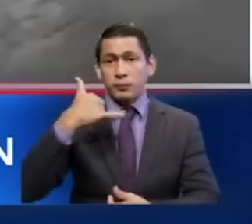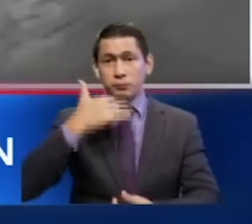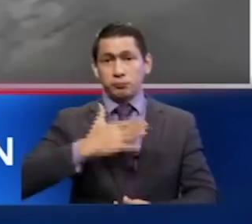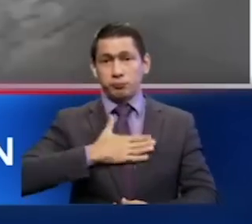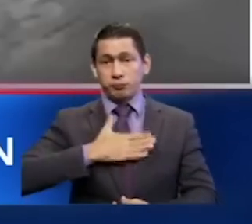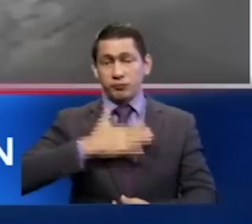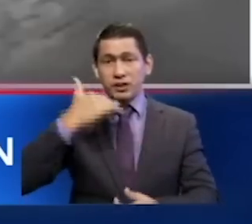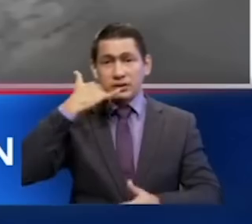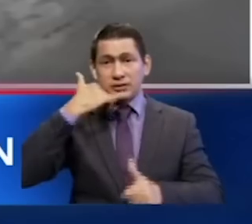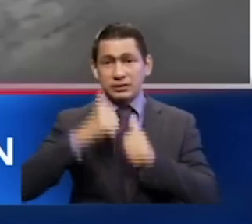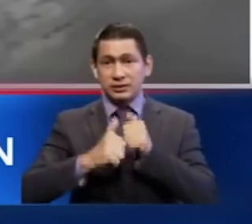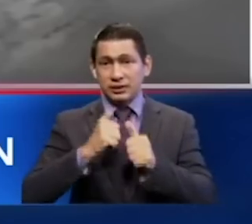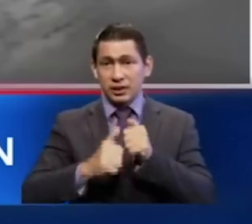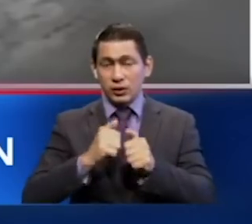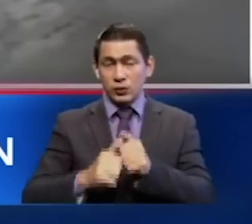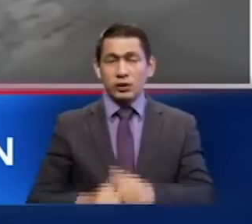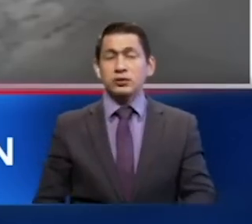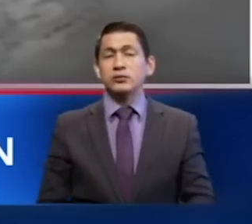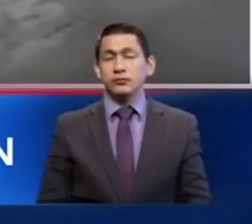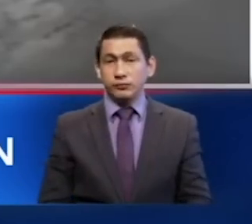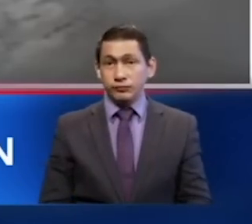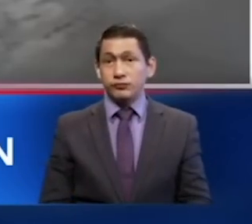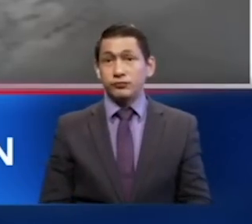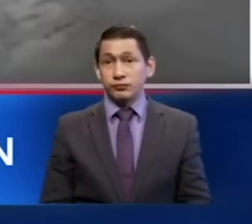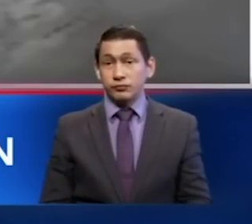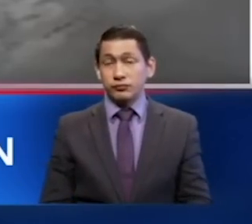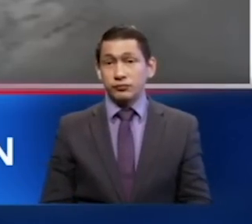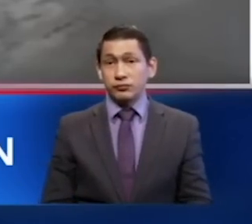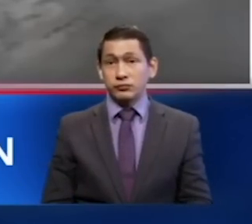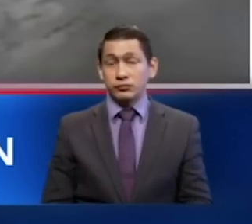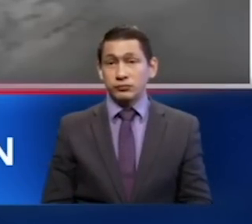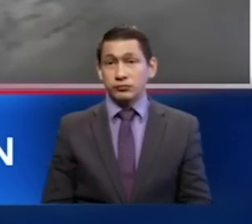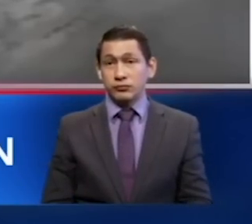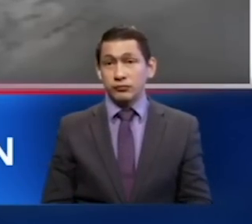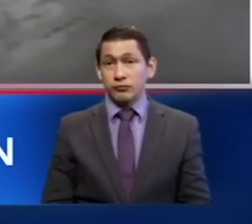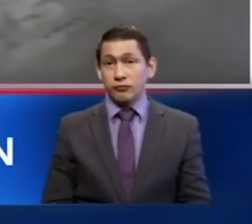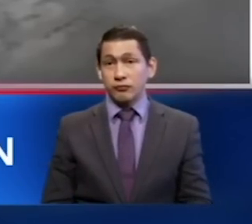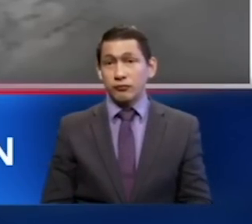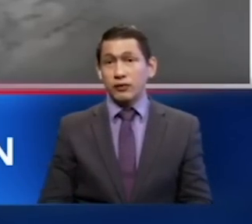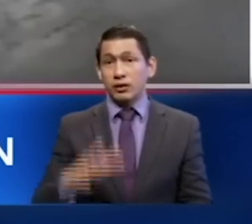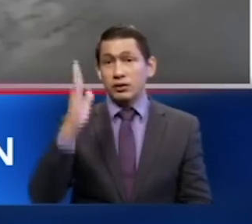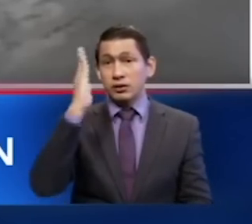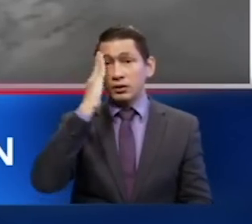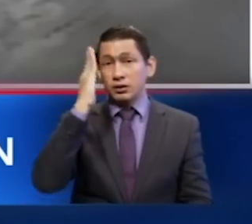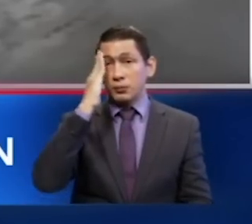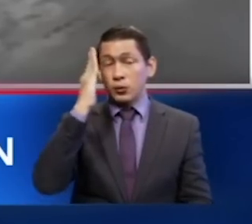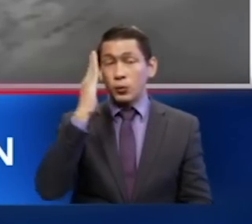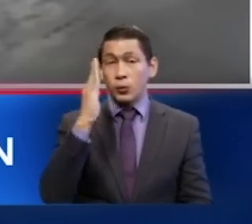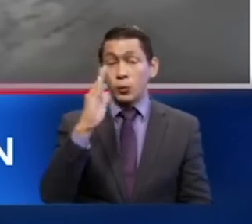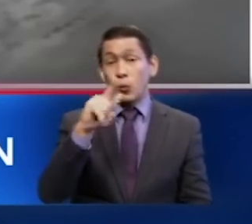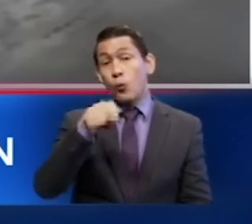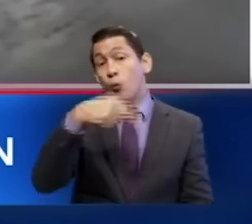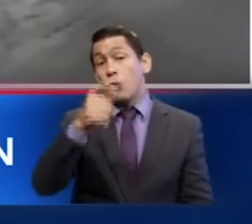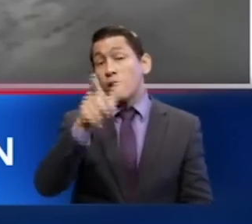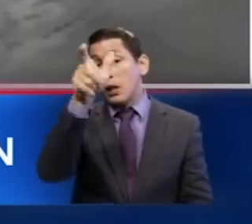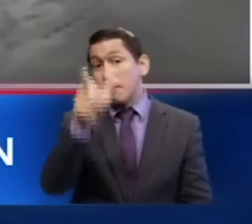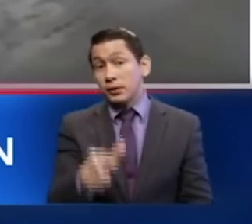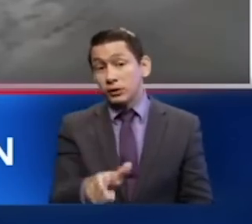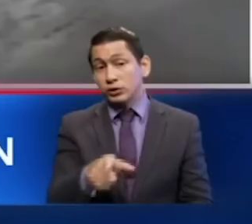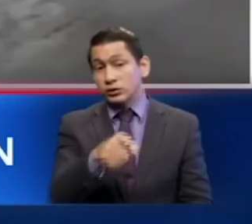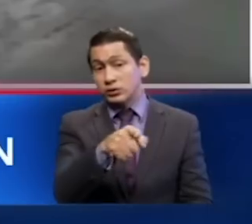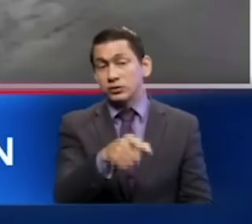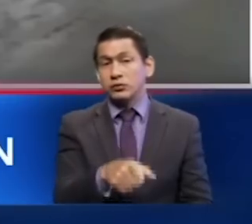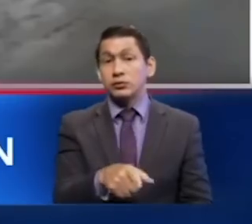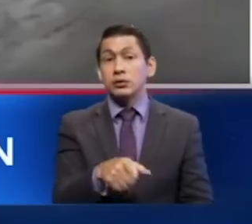mis pertenencias. Este no es el único caso. Sabemos que acá también hay otra persona también afectada y a la puerta de su casa. Sí,